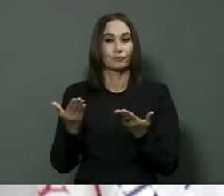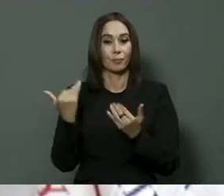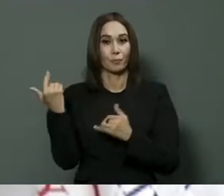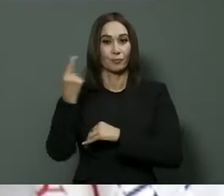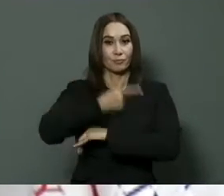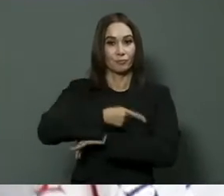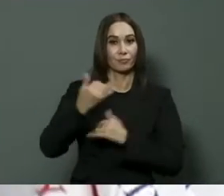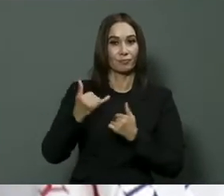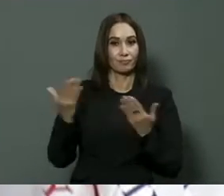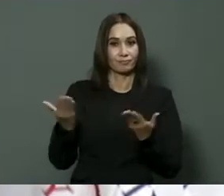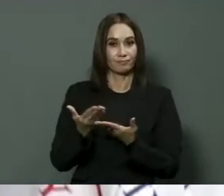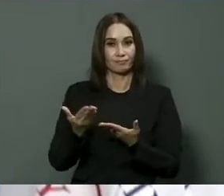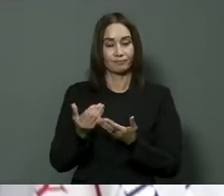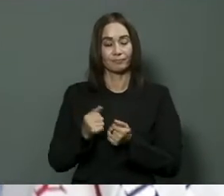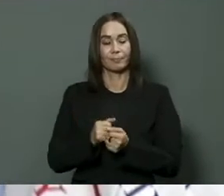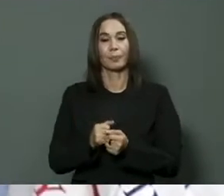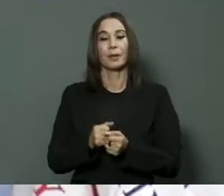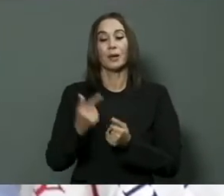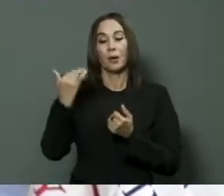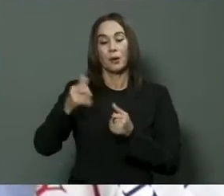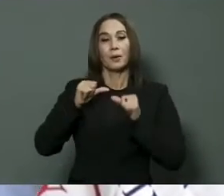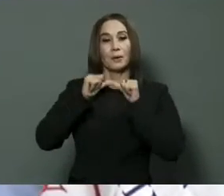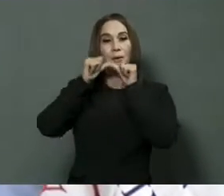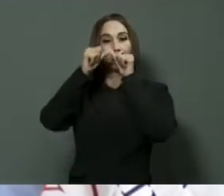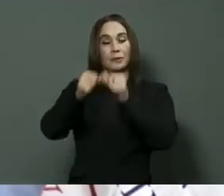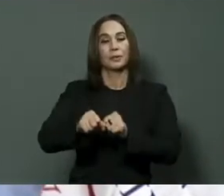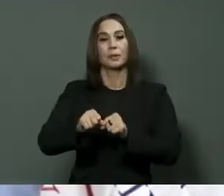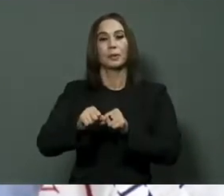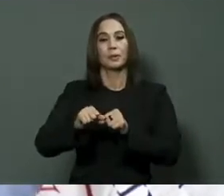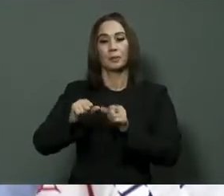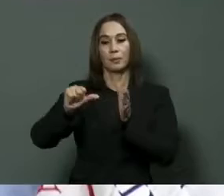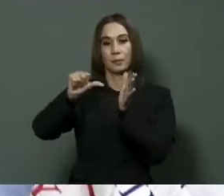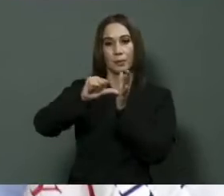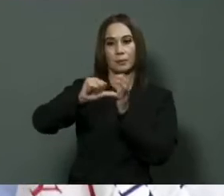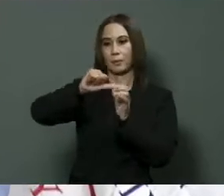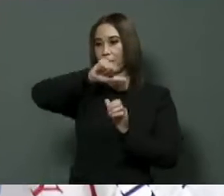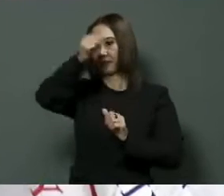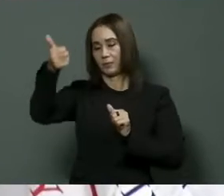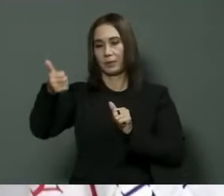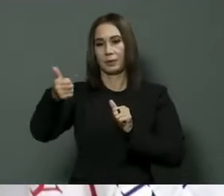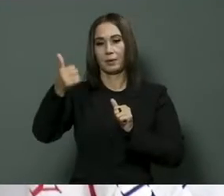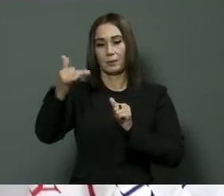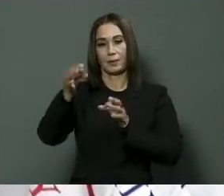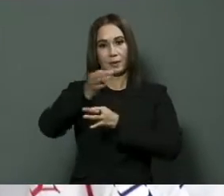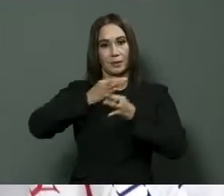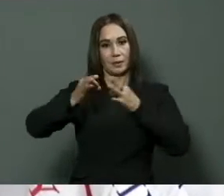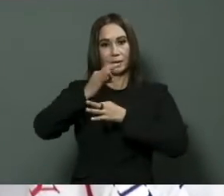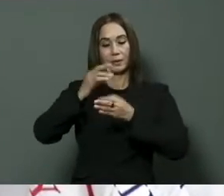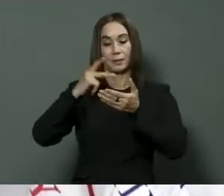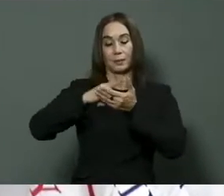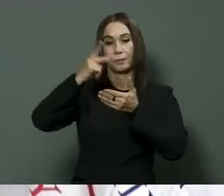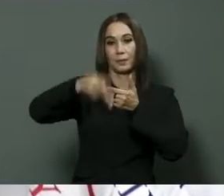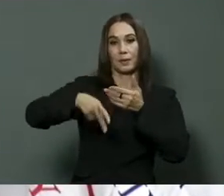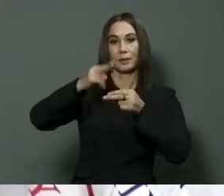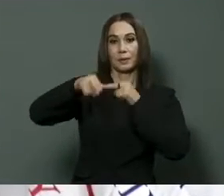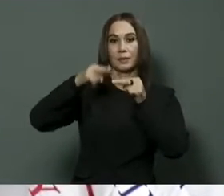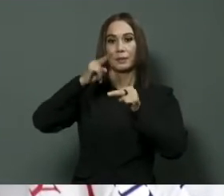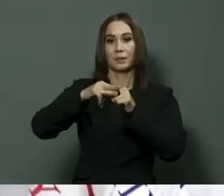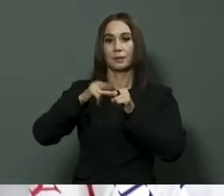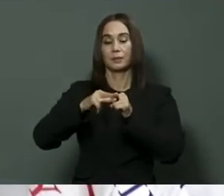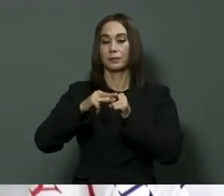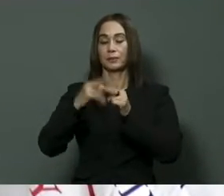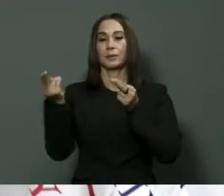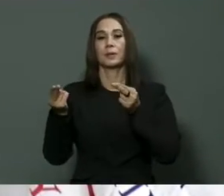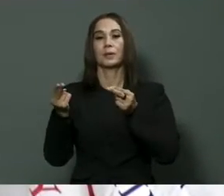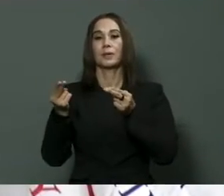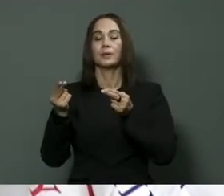día, en el que damos continuidad fuera del Distrito Nacional al Plan Nacional para la Estrategia